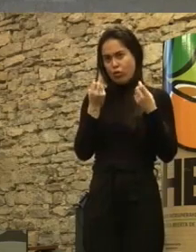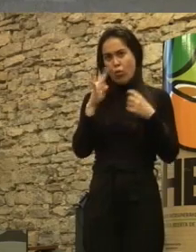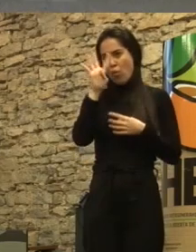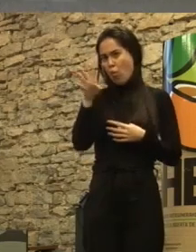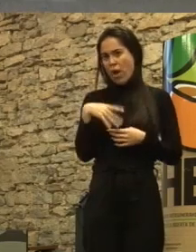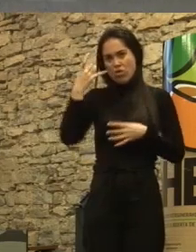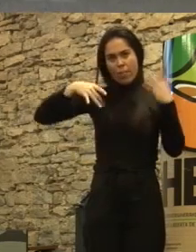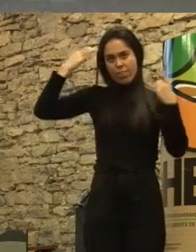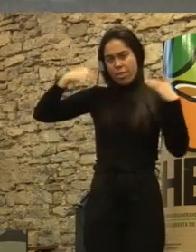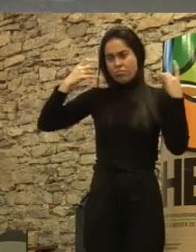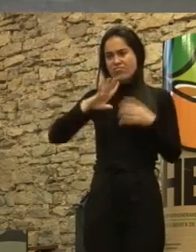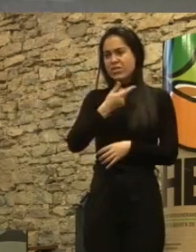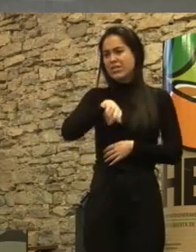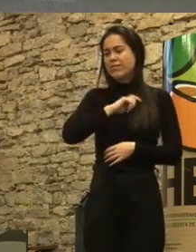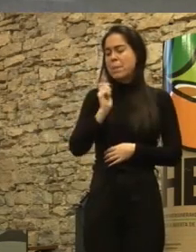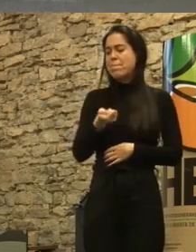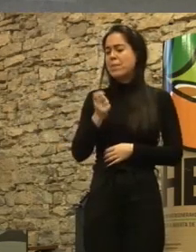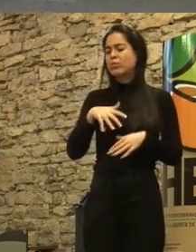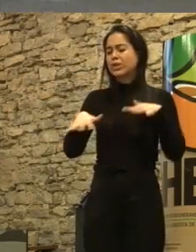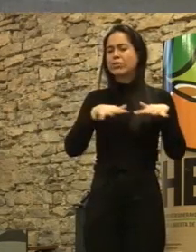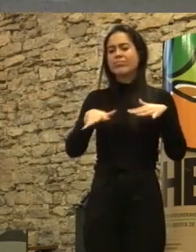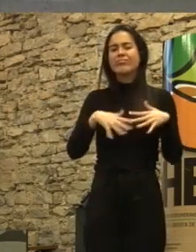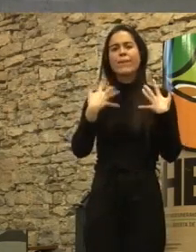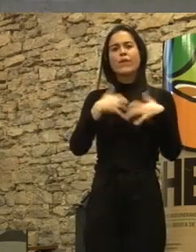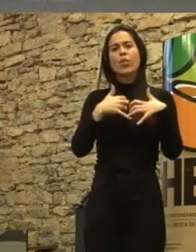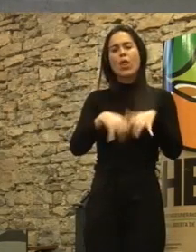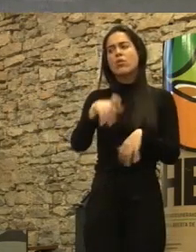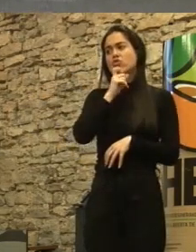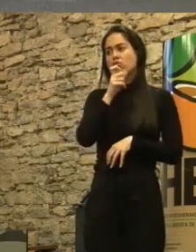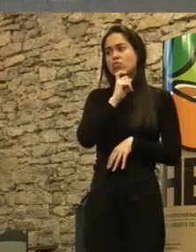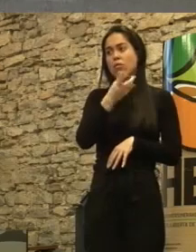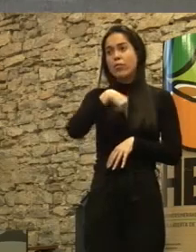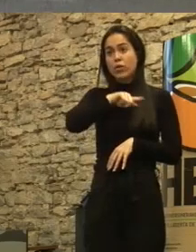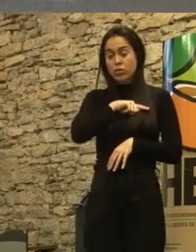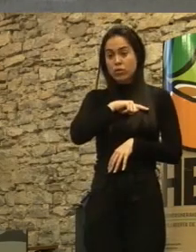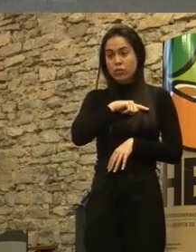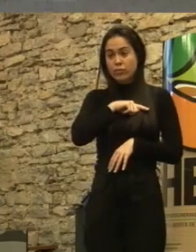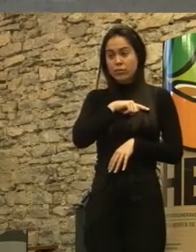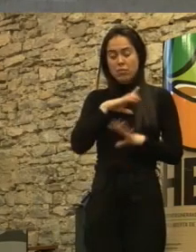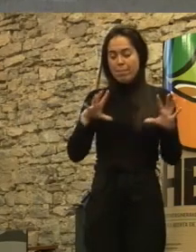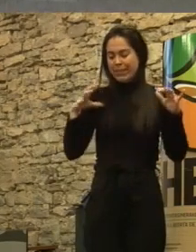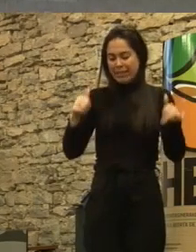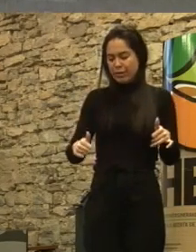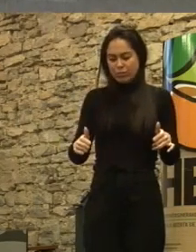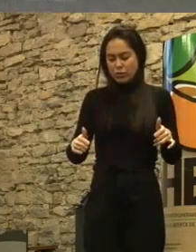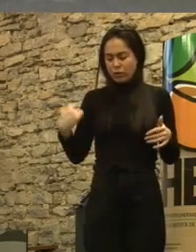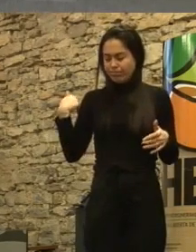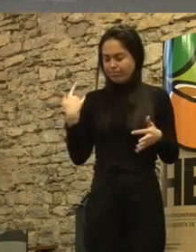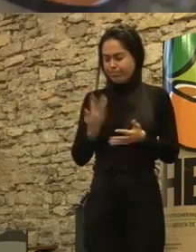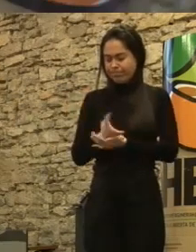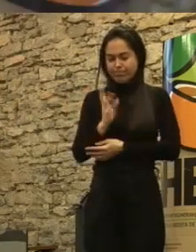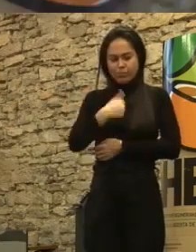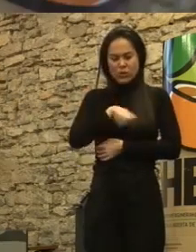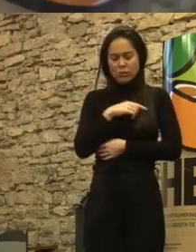en cuatro ideas, cómo funciona el movimiento de pensionistas a nivel de Euskal Herria. Nosotros, ya desde el principio, veíamos